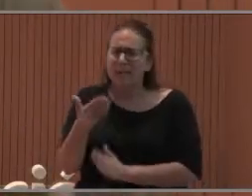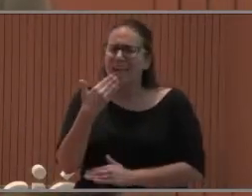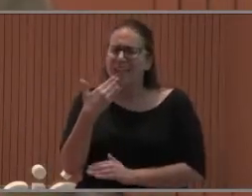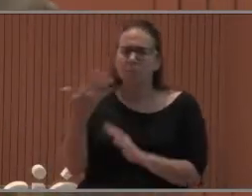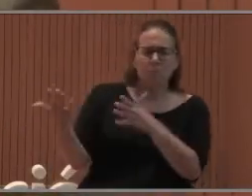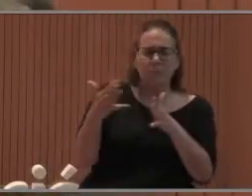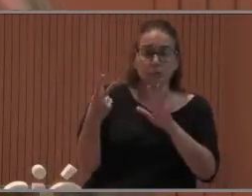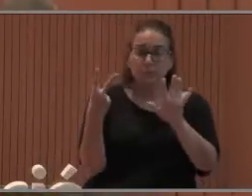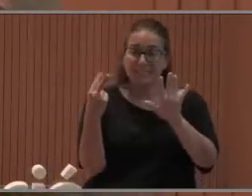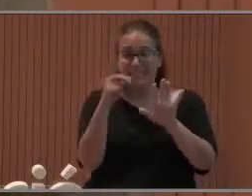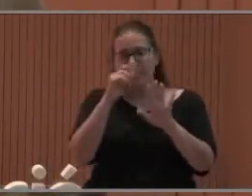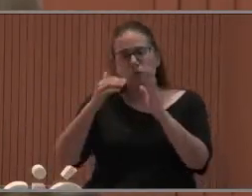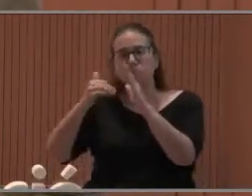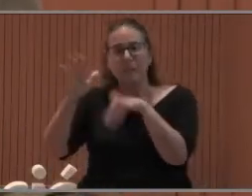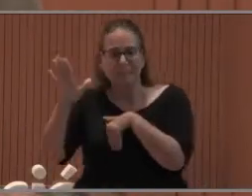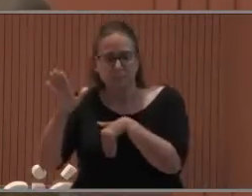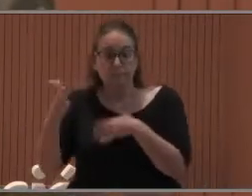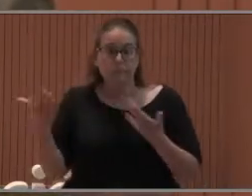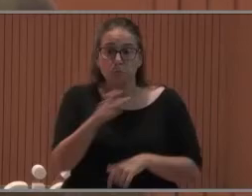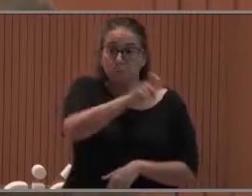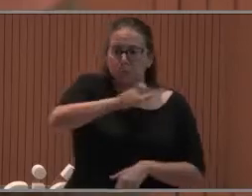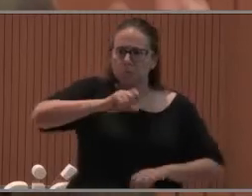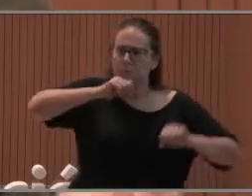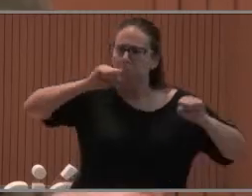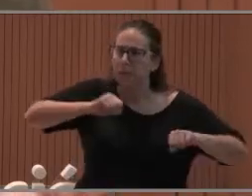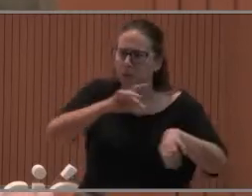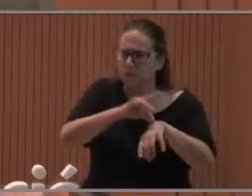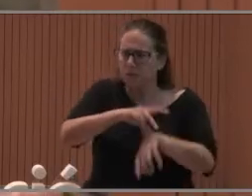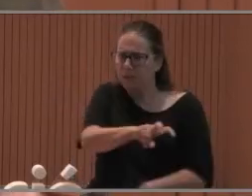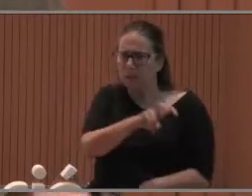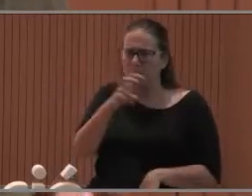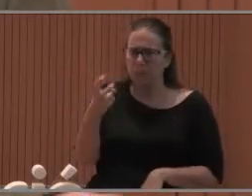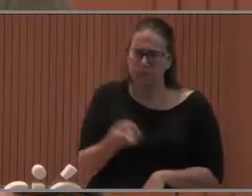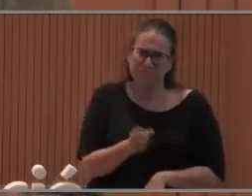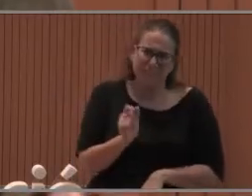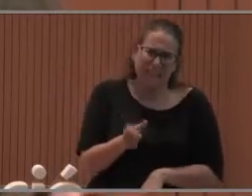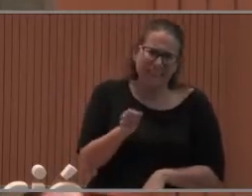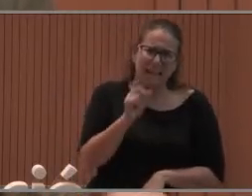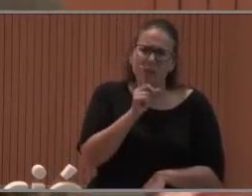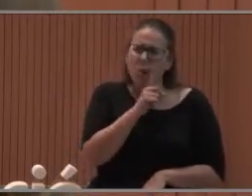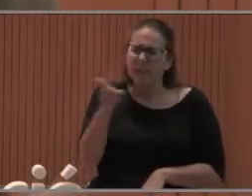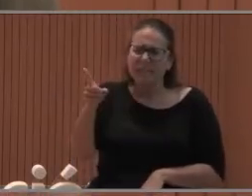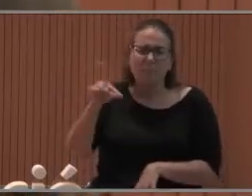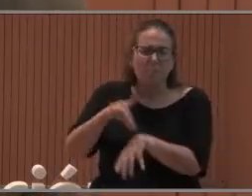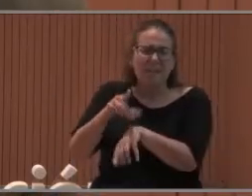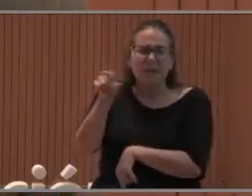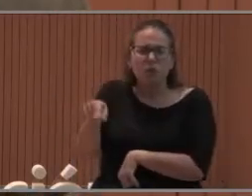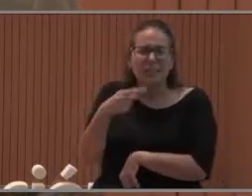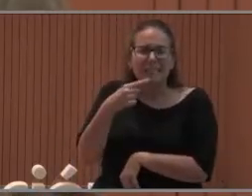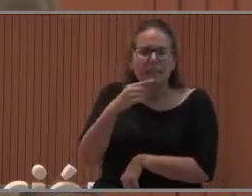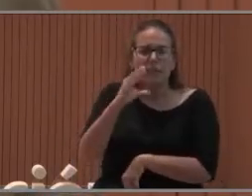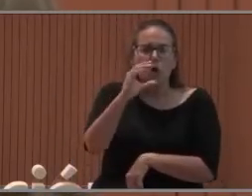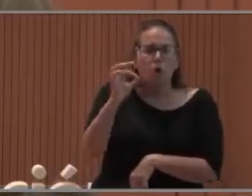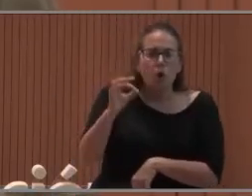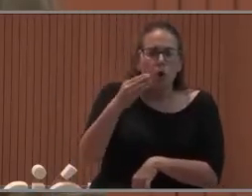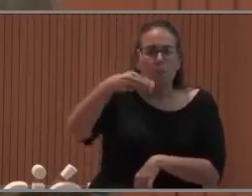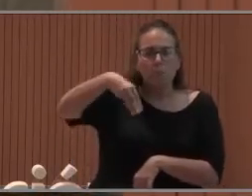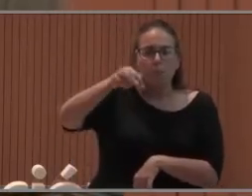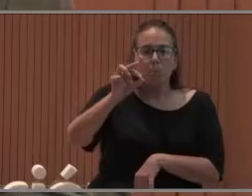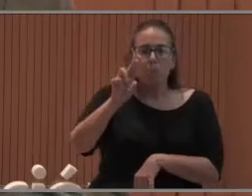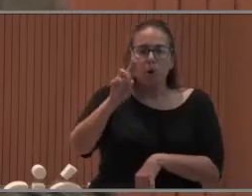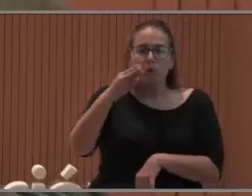personas mayores con múltiples enfermedades, lo que llamáis los médicos comorbilidades, son las